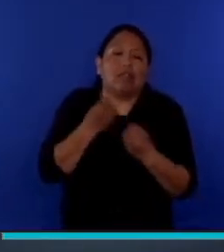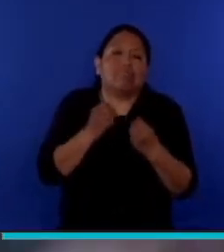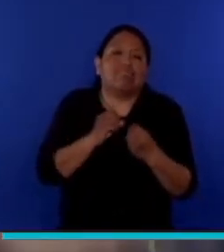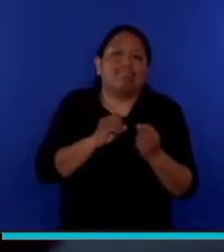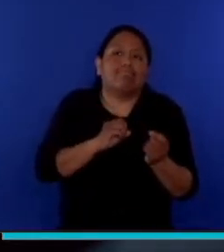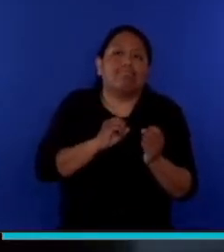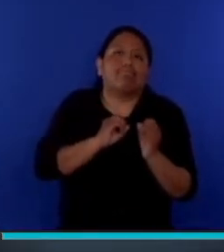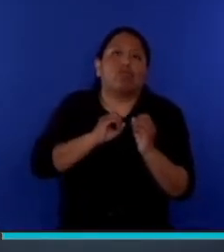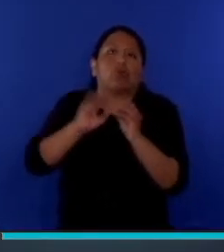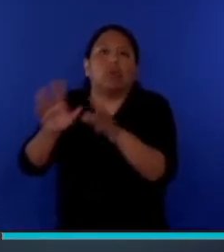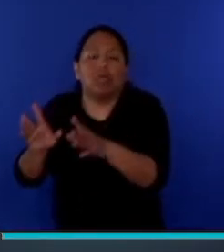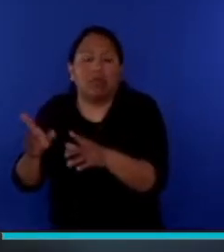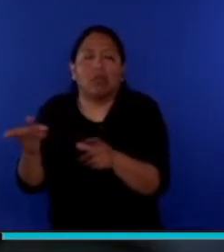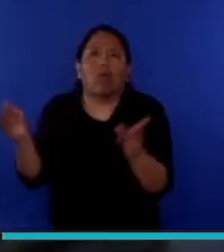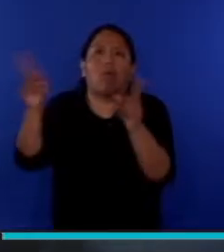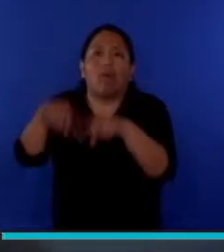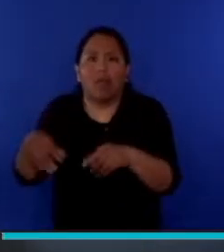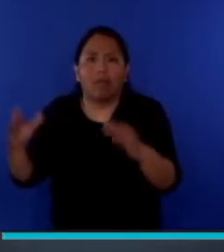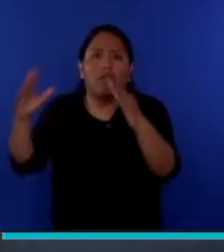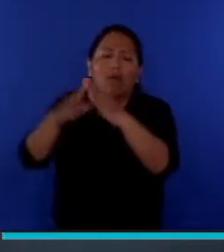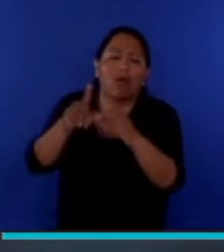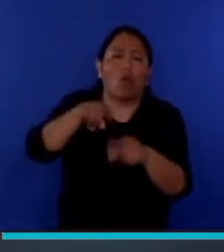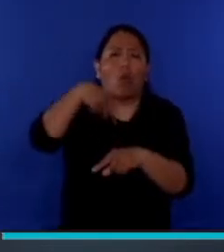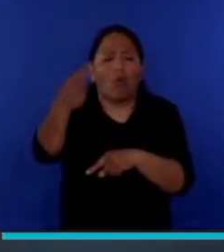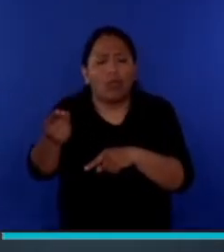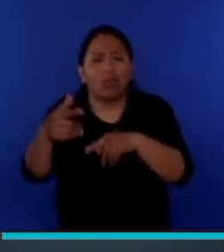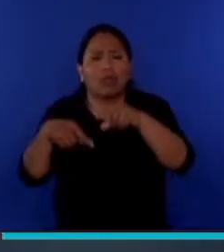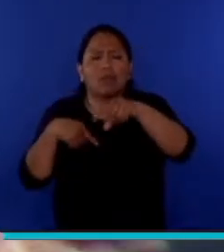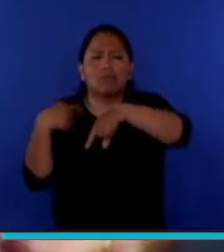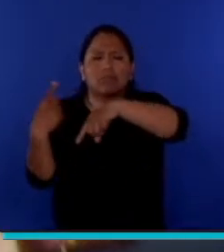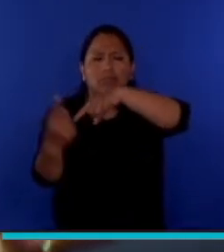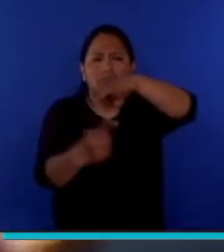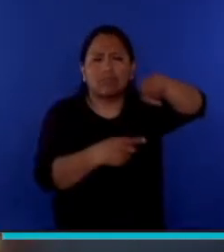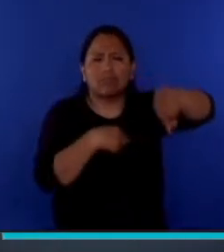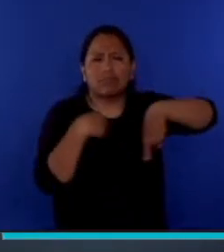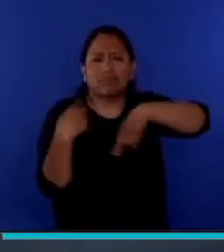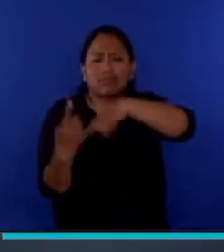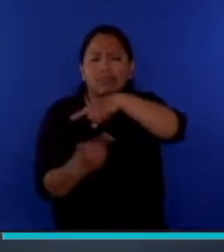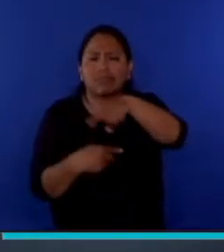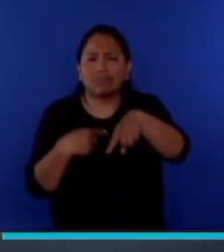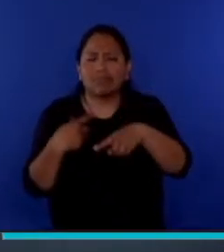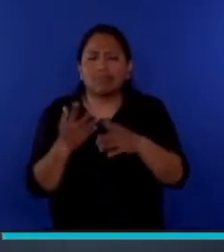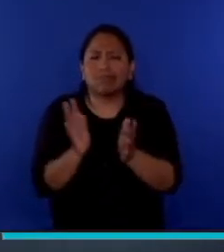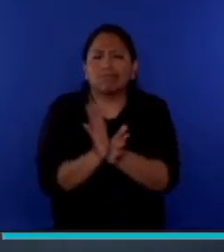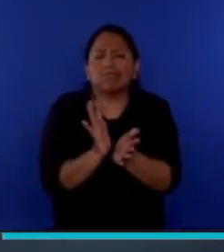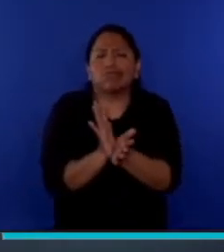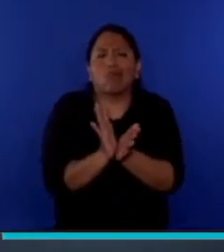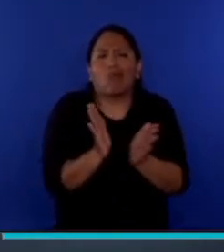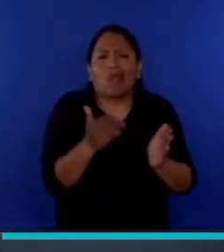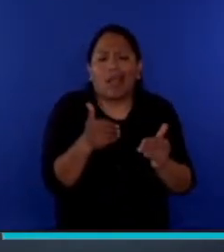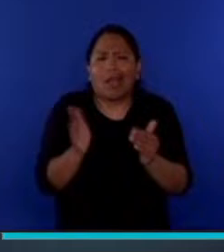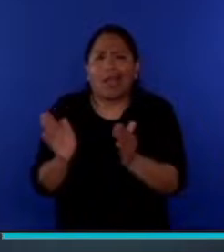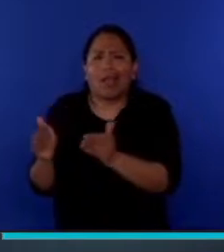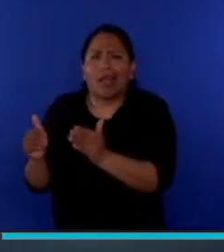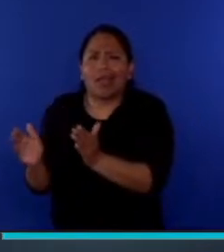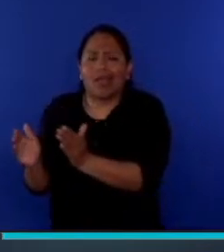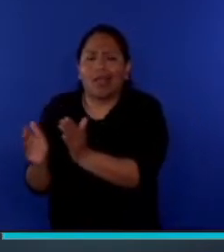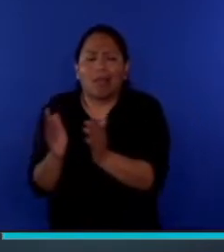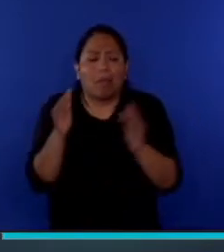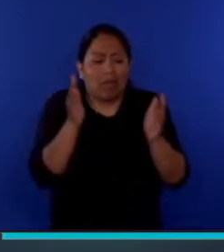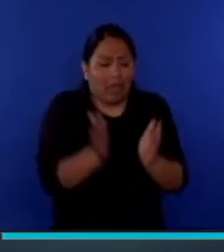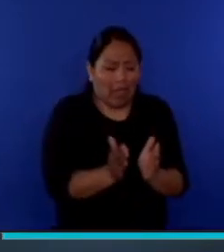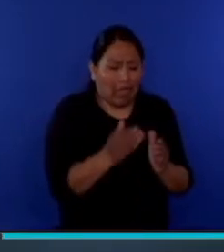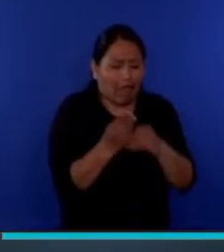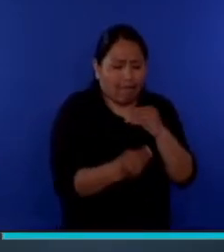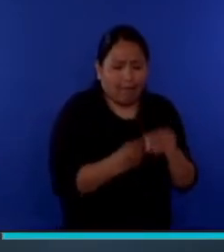niño vuelve a estar en un hogar, a veces es otro, y todos esos tránsitos son como cajitas. Es como primero estuviste acá con tu